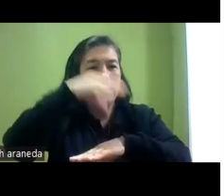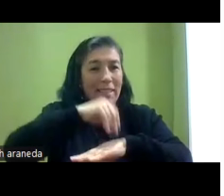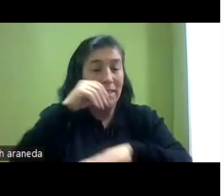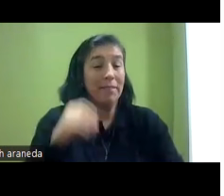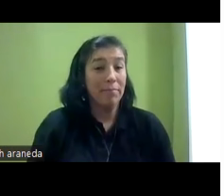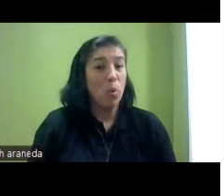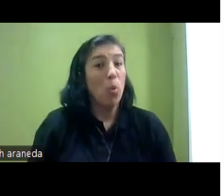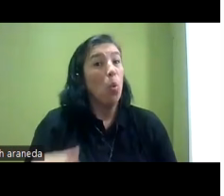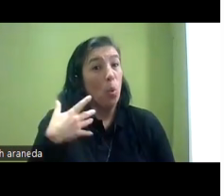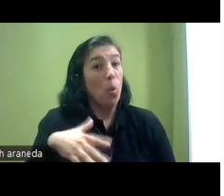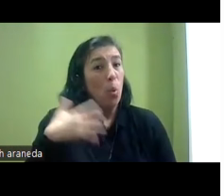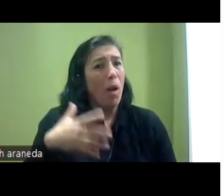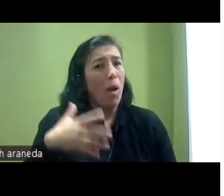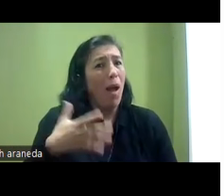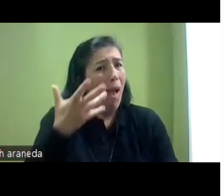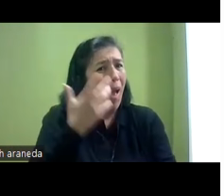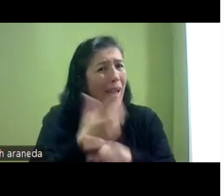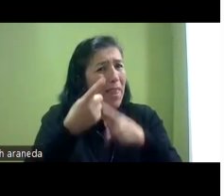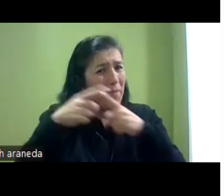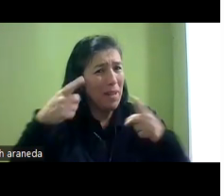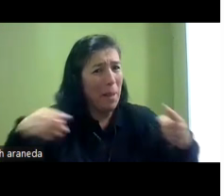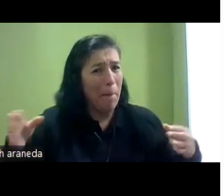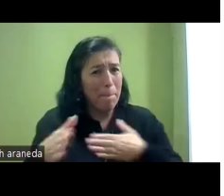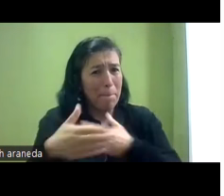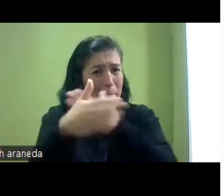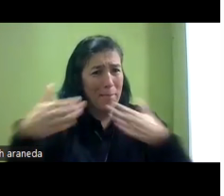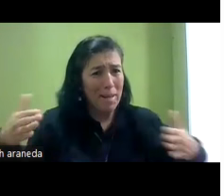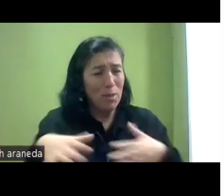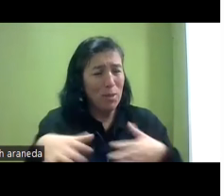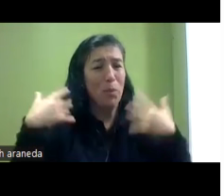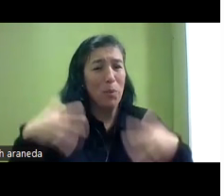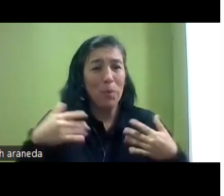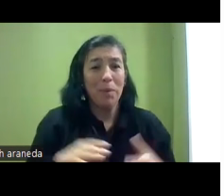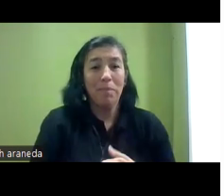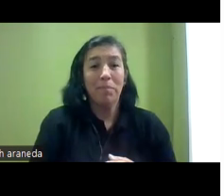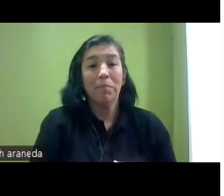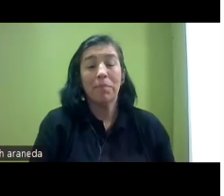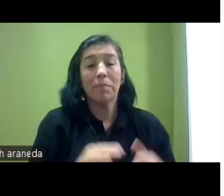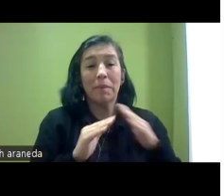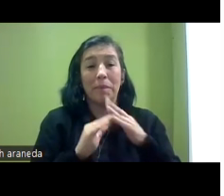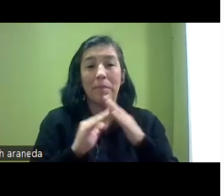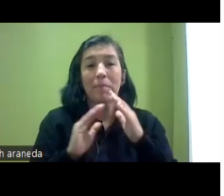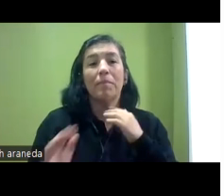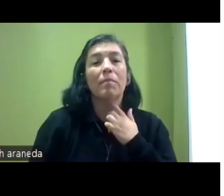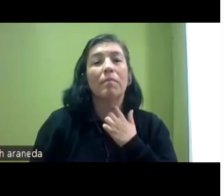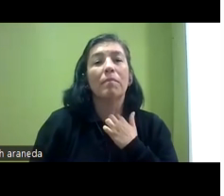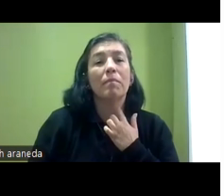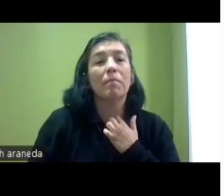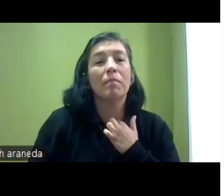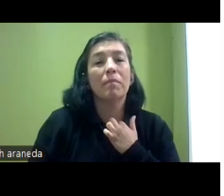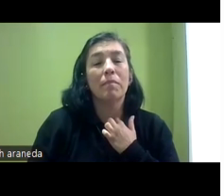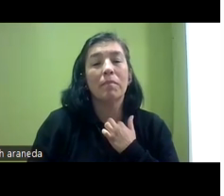una variedad muy, muy grande, muy importante. Un segundo.